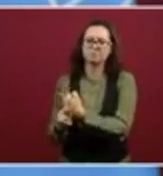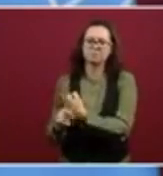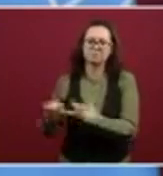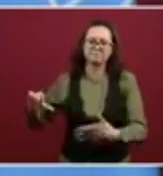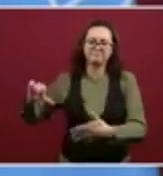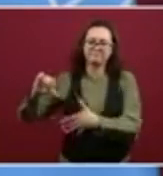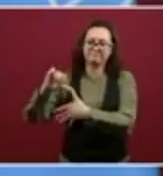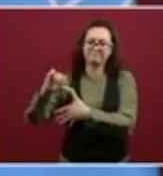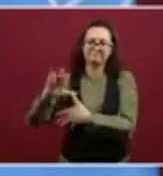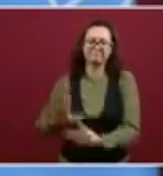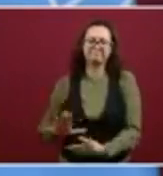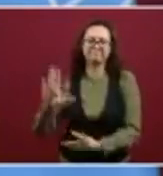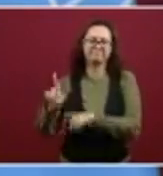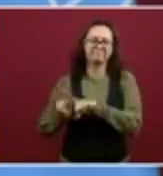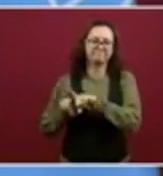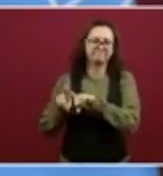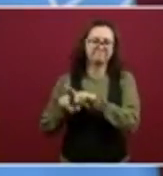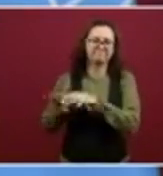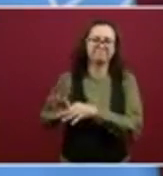Centroamérica.